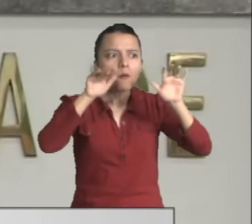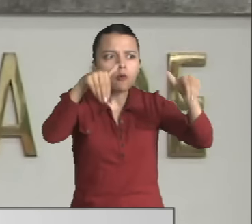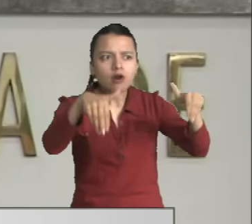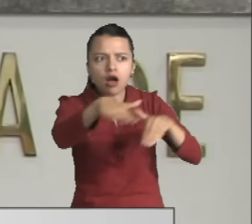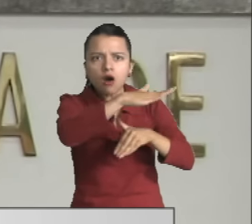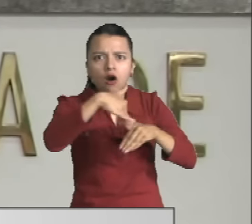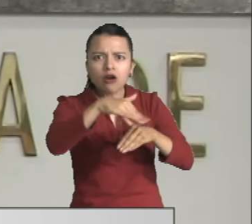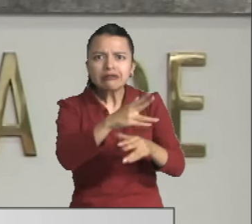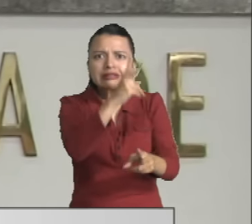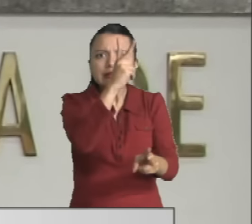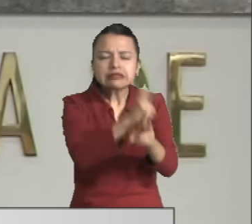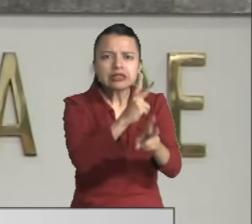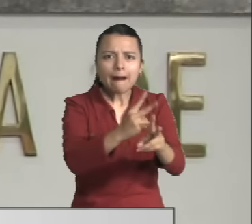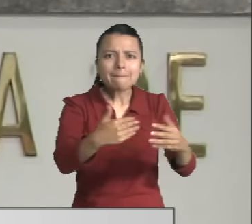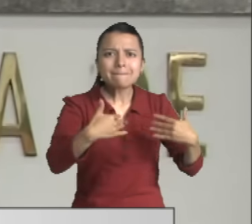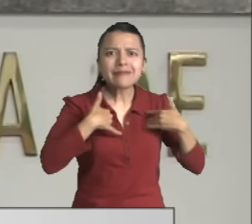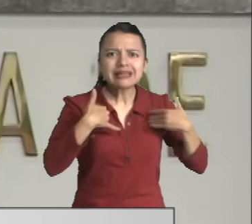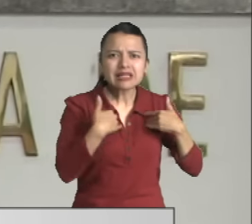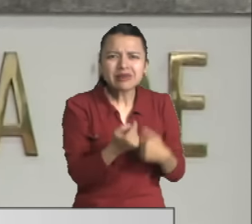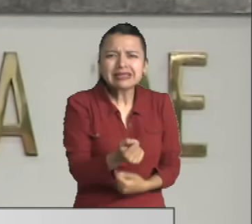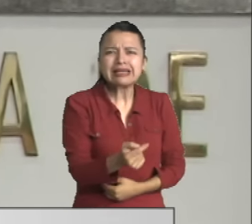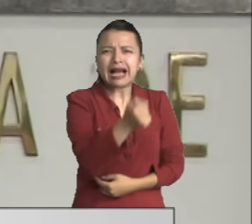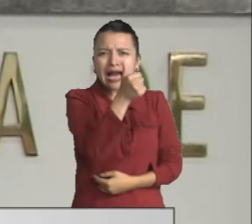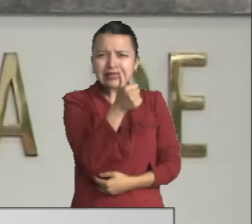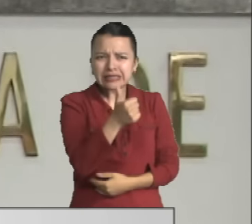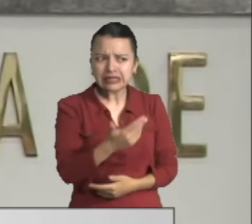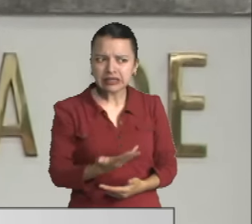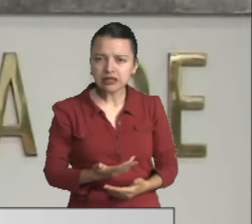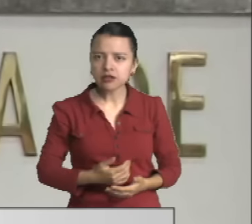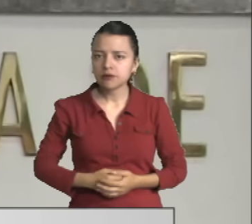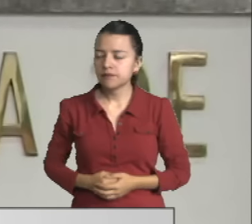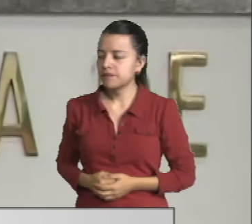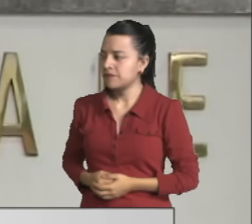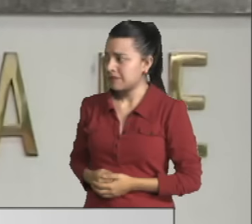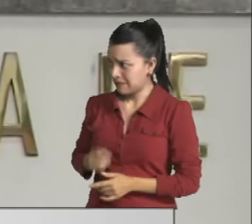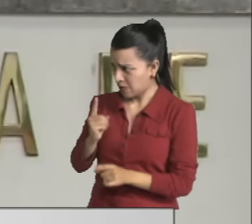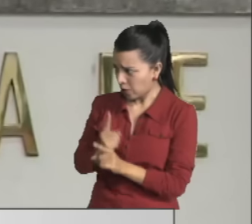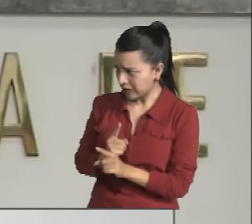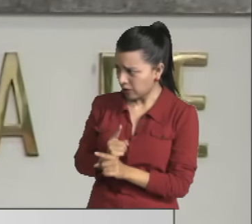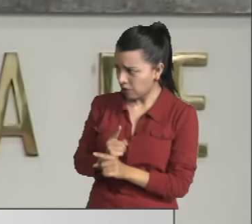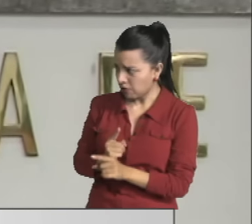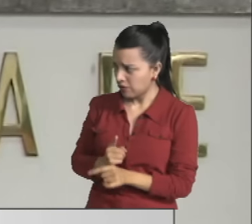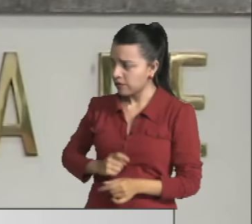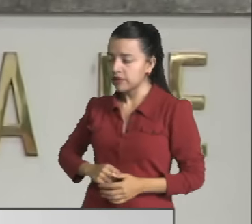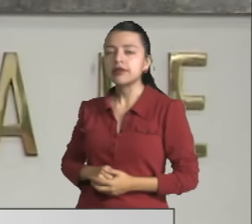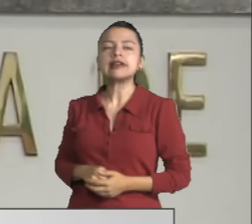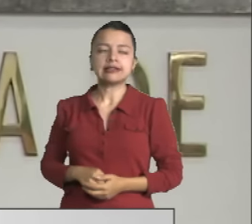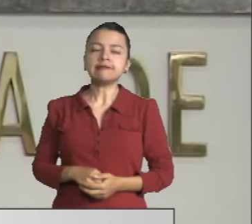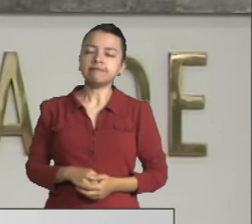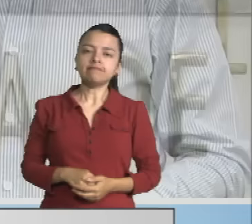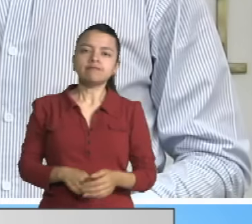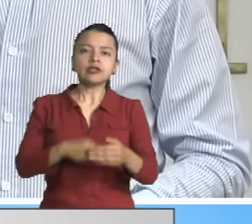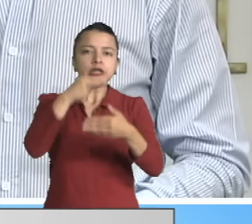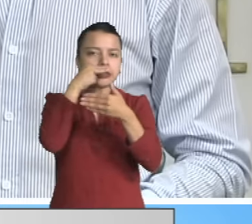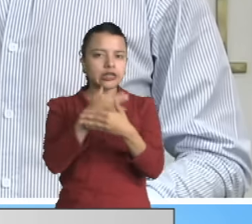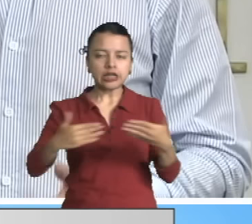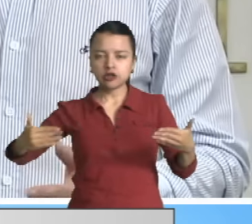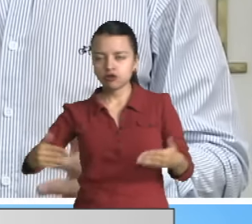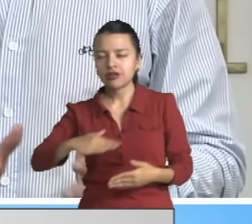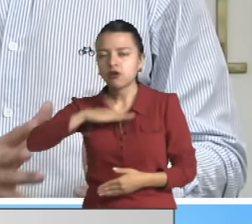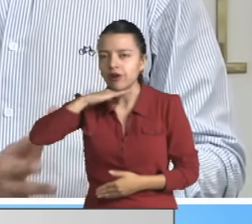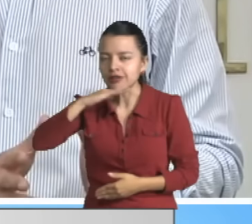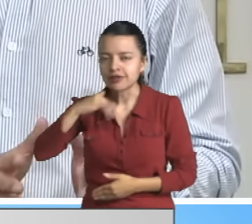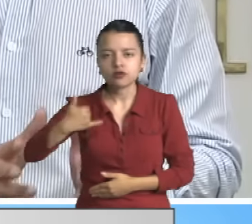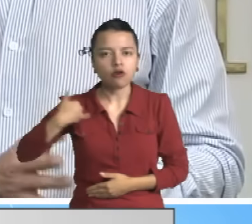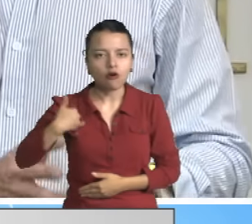situación. Sí, ahí hay diferentes modalidades que pueden derivar en temas de explotación sexual de niños, niñas y adolescentes. Y tienen